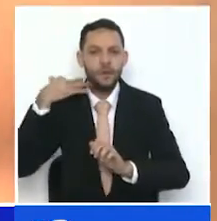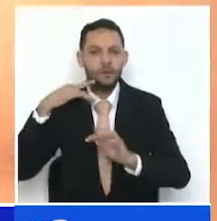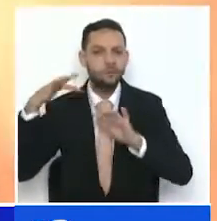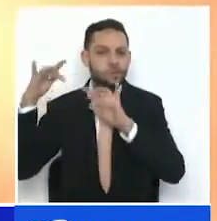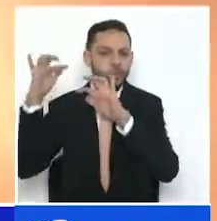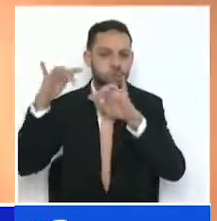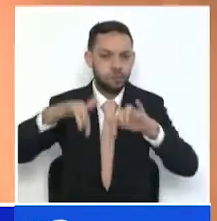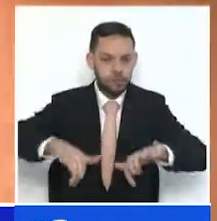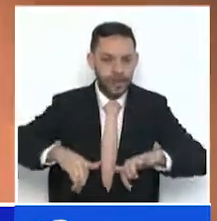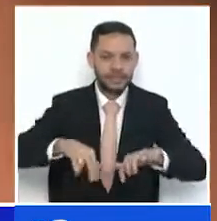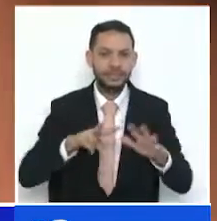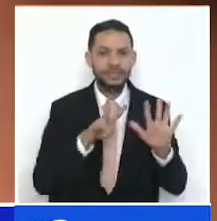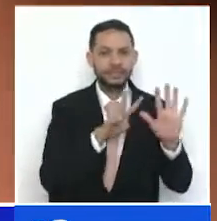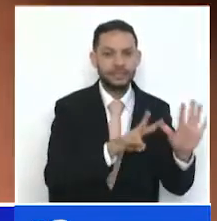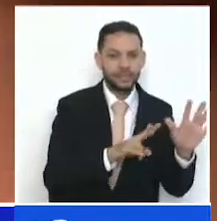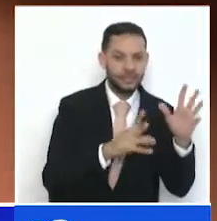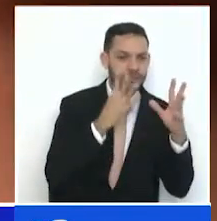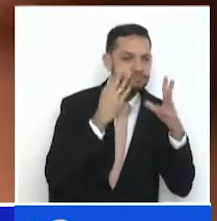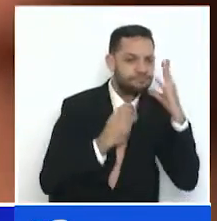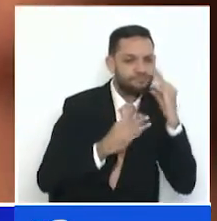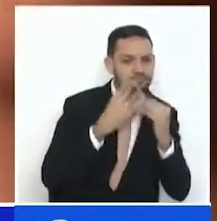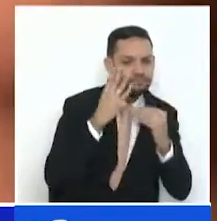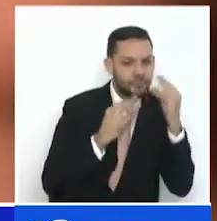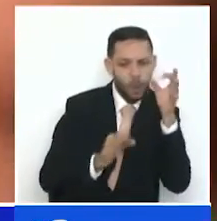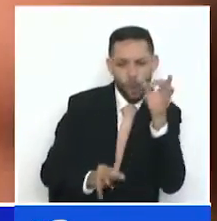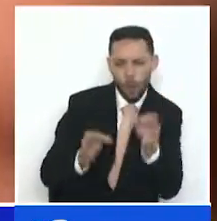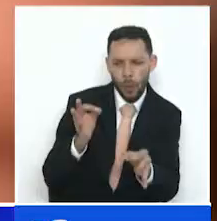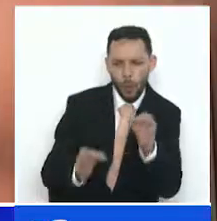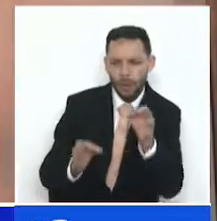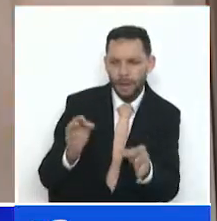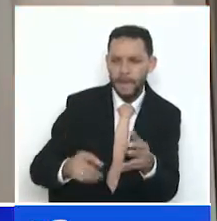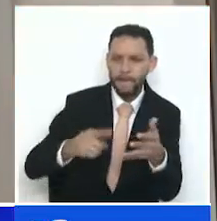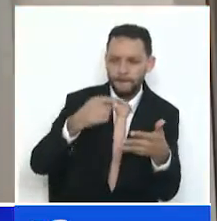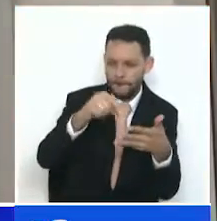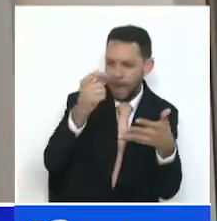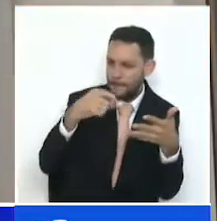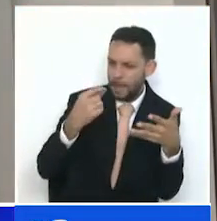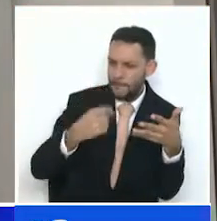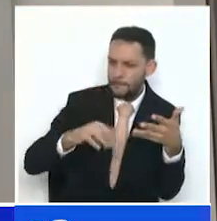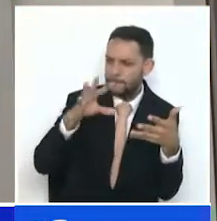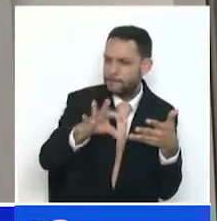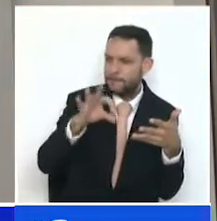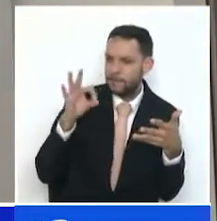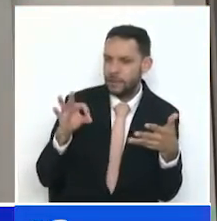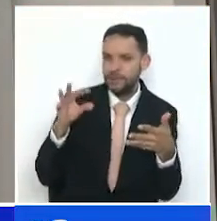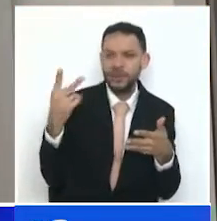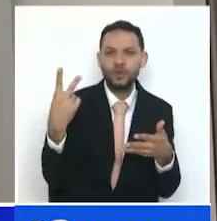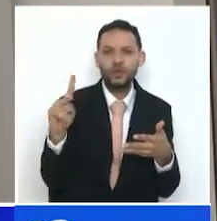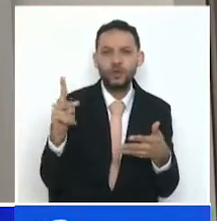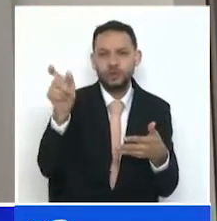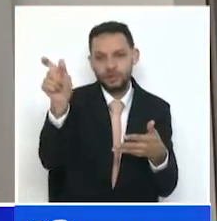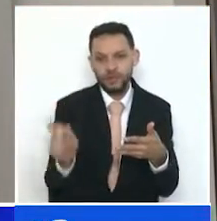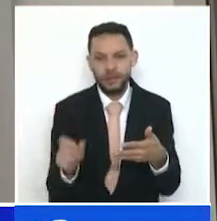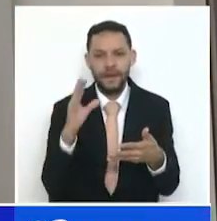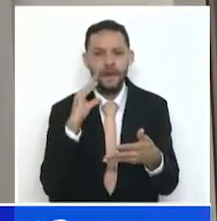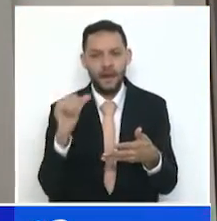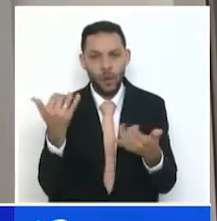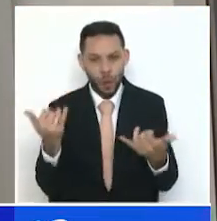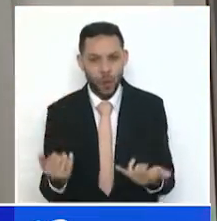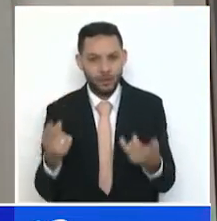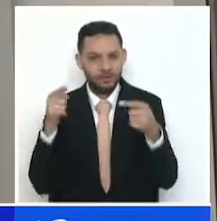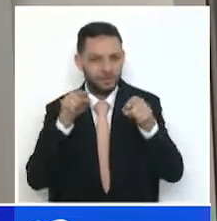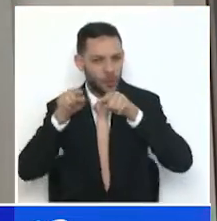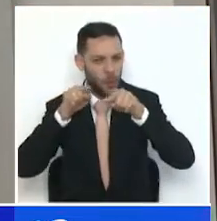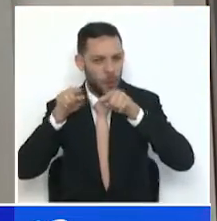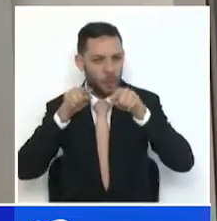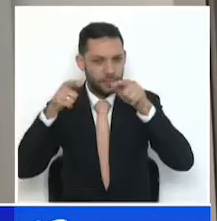7 expertos hicieron de jurado para elegir a las 12 candidatas que hoy se disputa la corona y